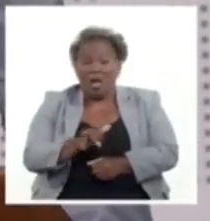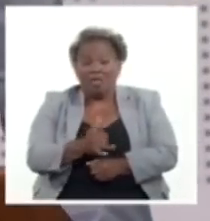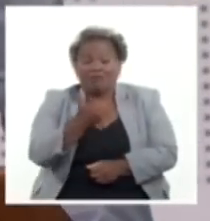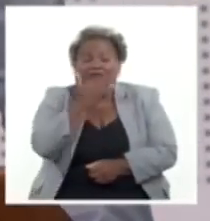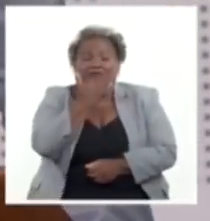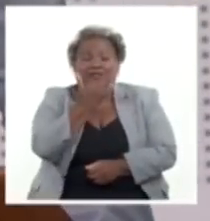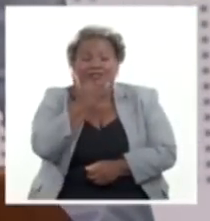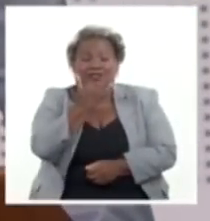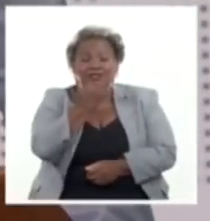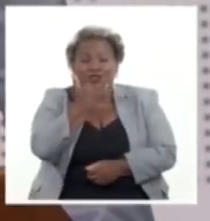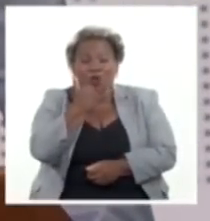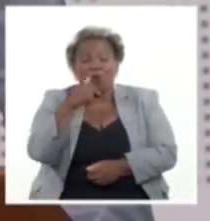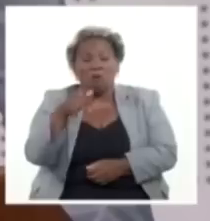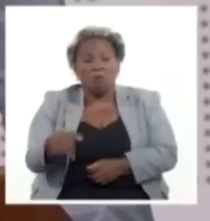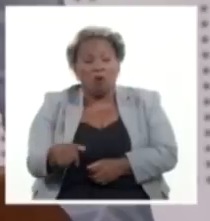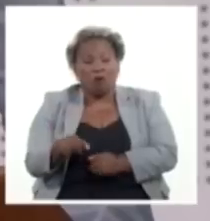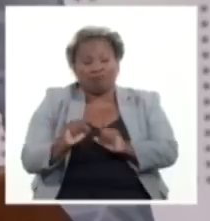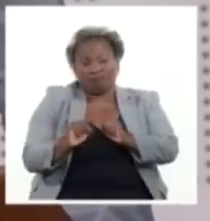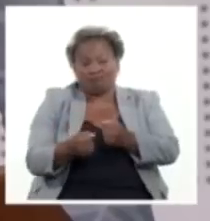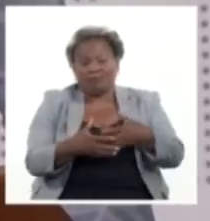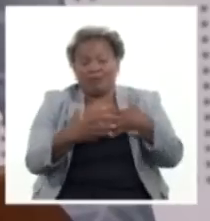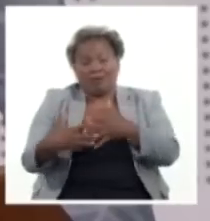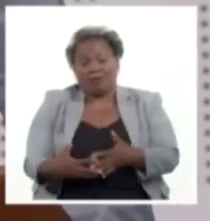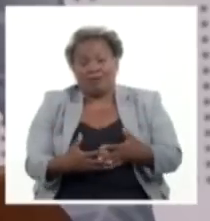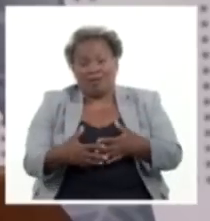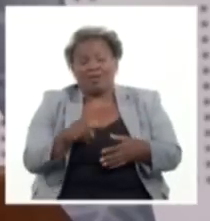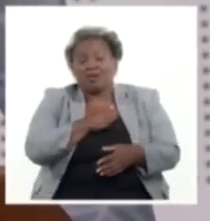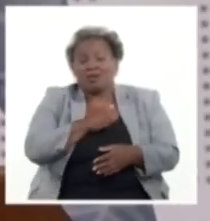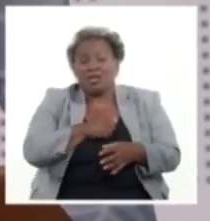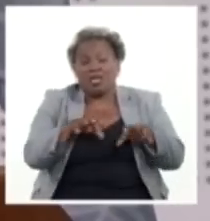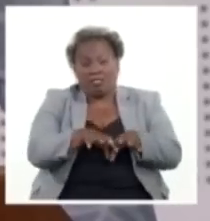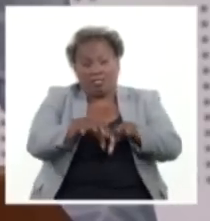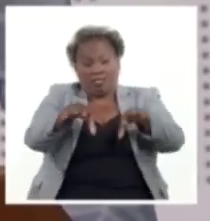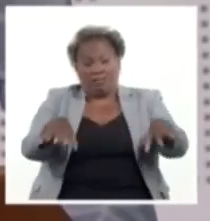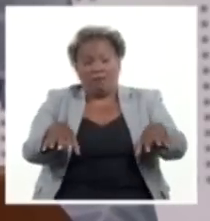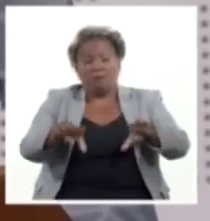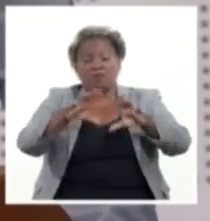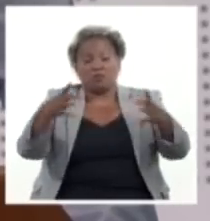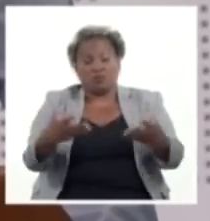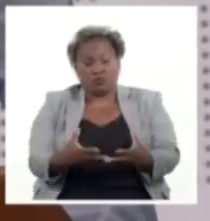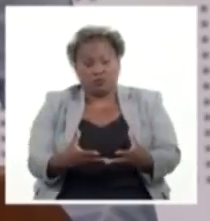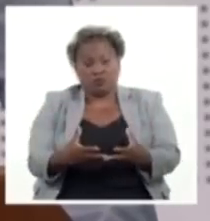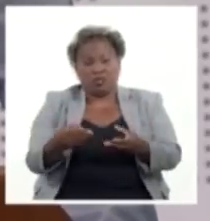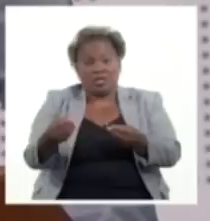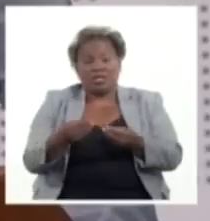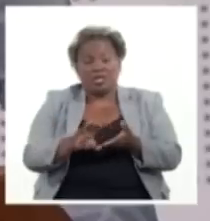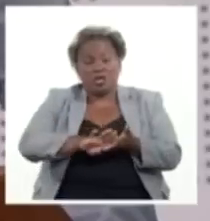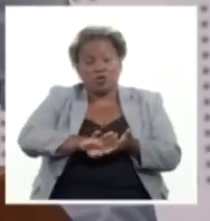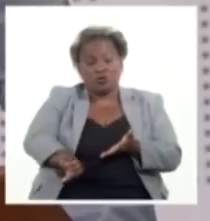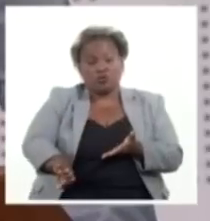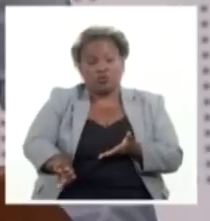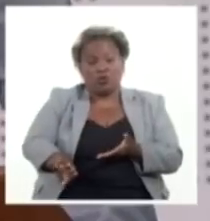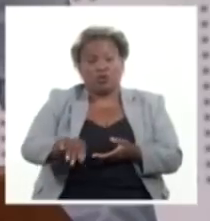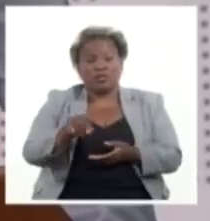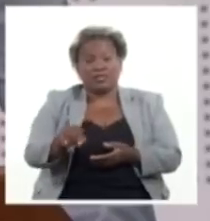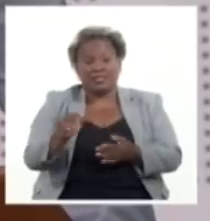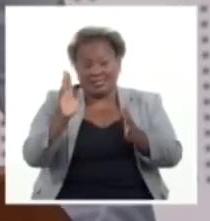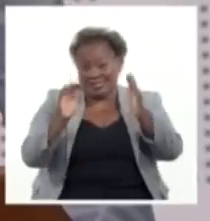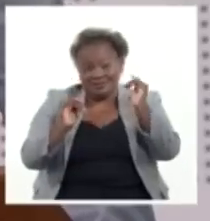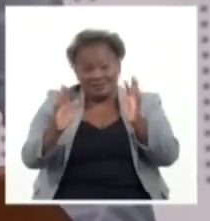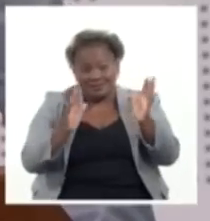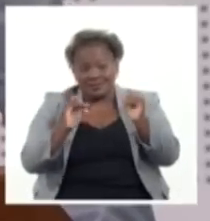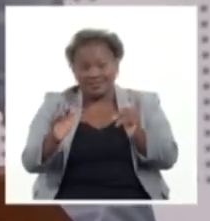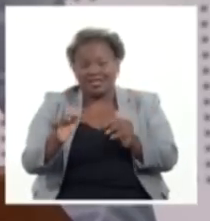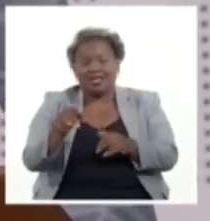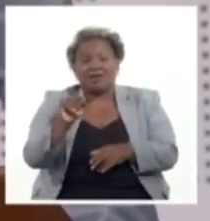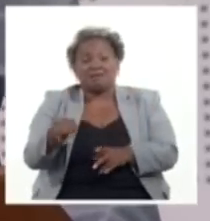el nocivo empeño imperialista de pretender dividir al mundo y generar exclusiones y estigmatizaciones, a